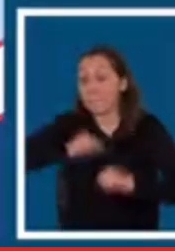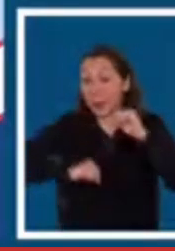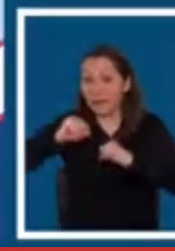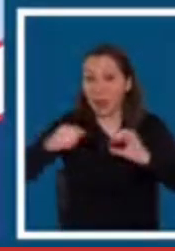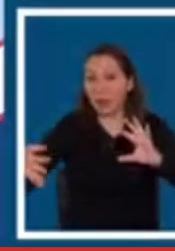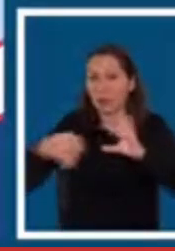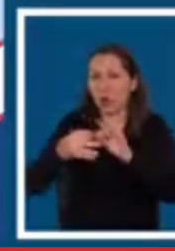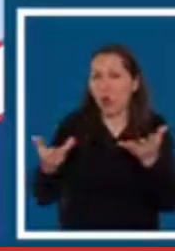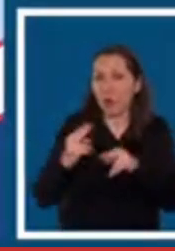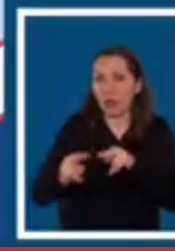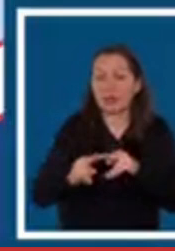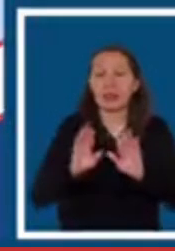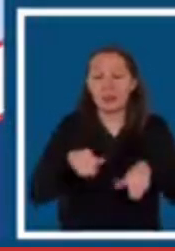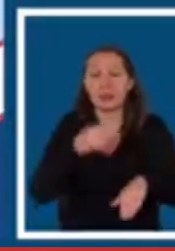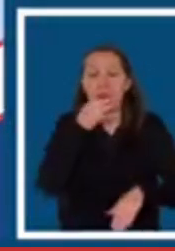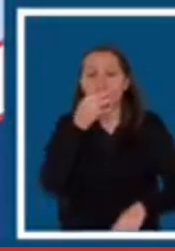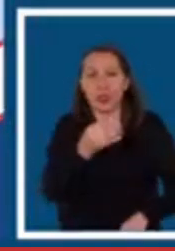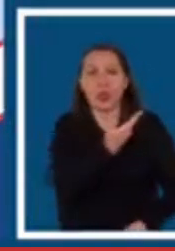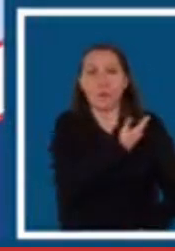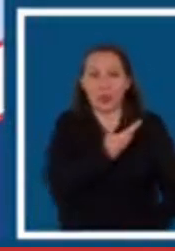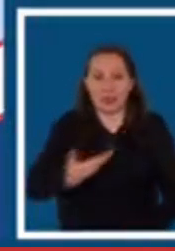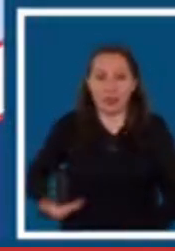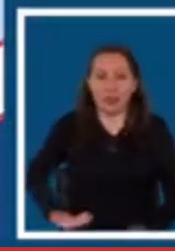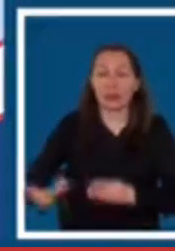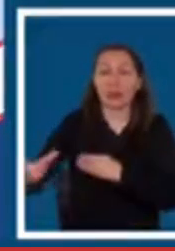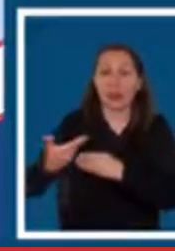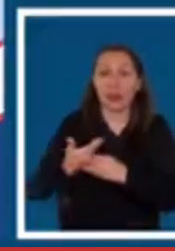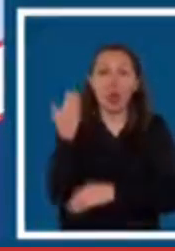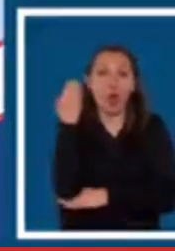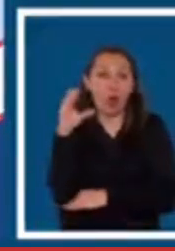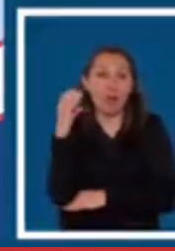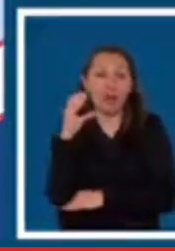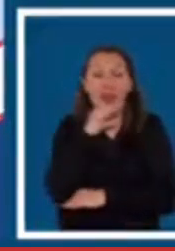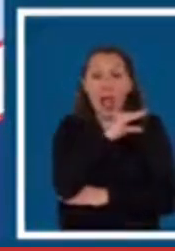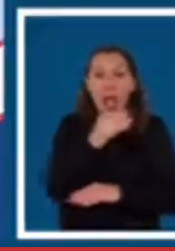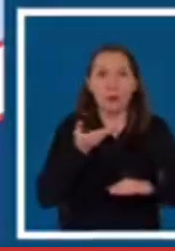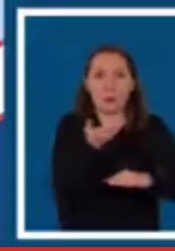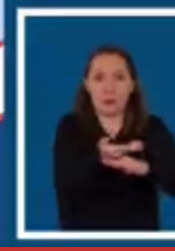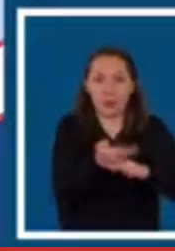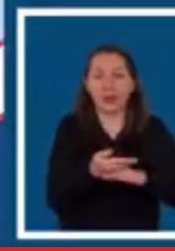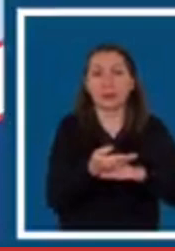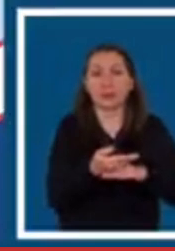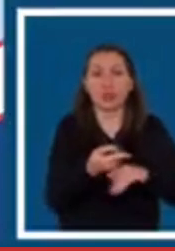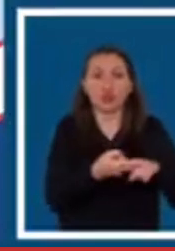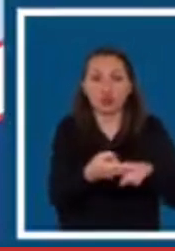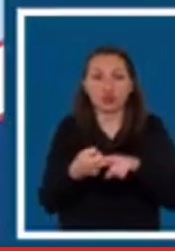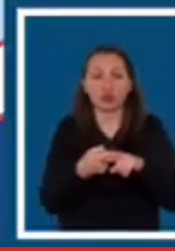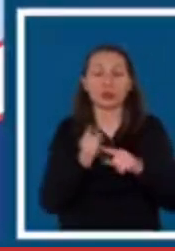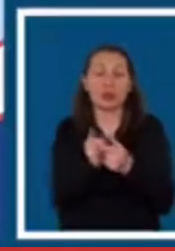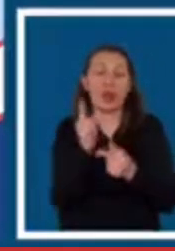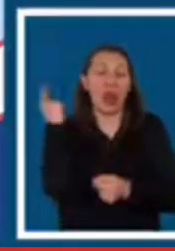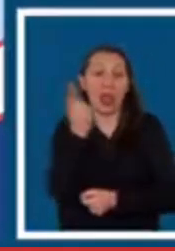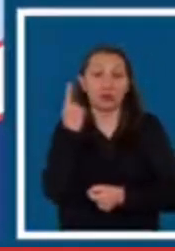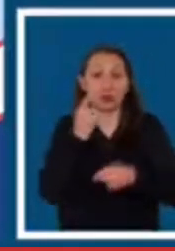dicha dirección como el presidente lo ha pedido Las confederaciones campesinas lo pidieron la sociedad Nacional de